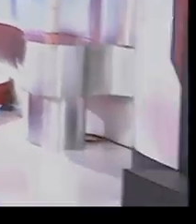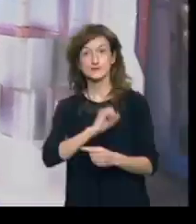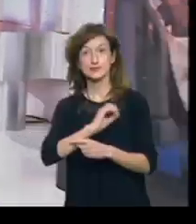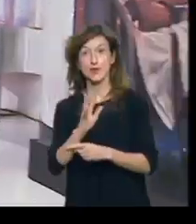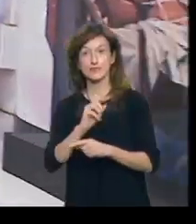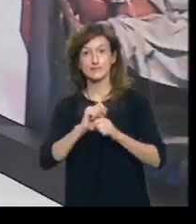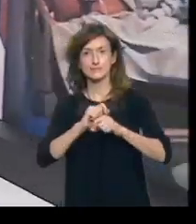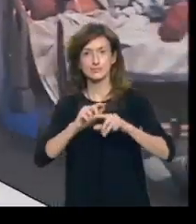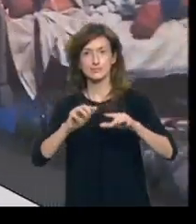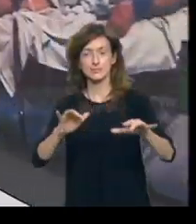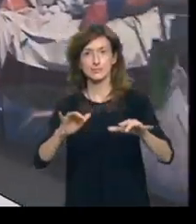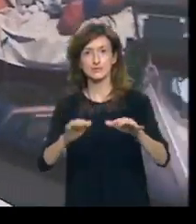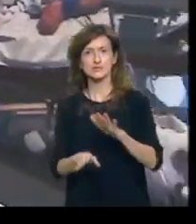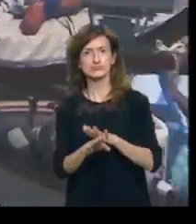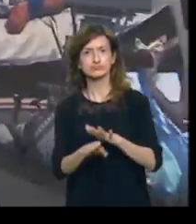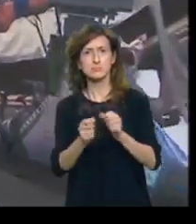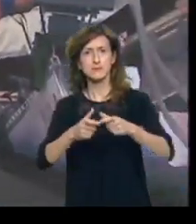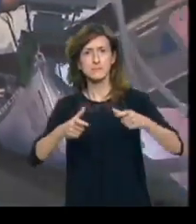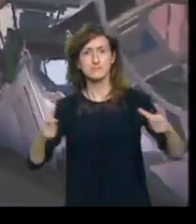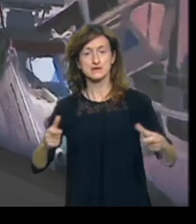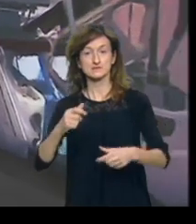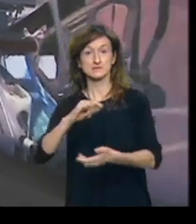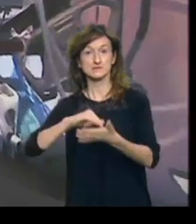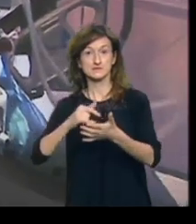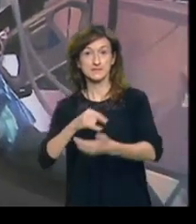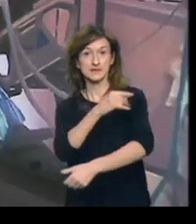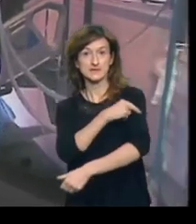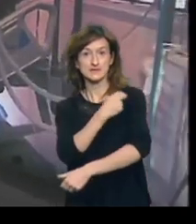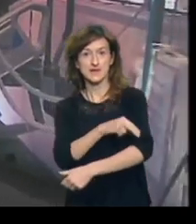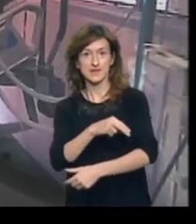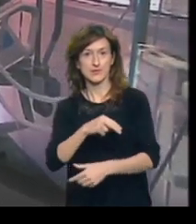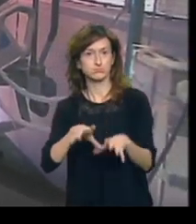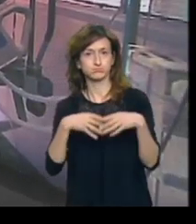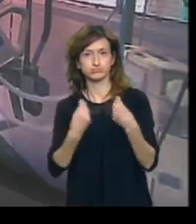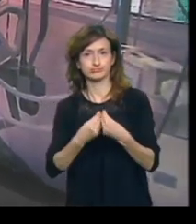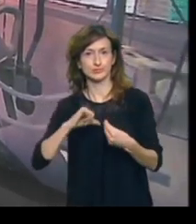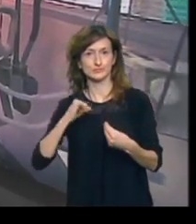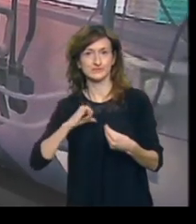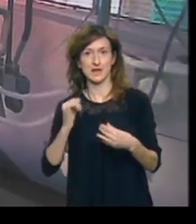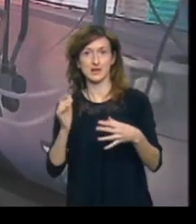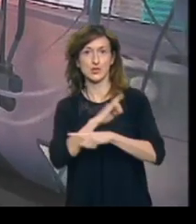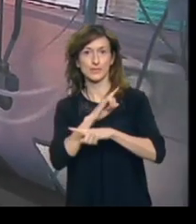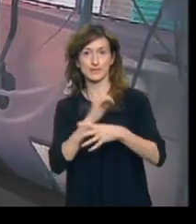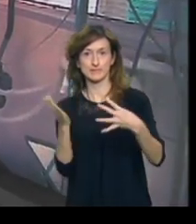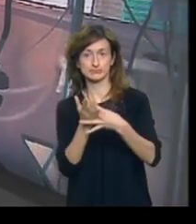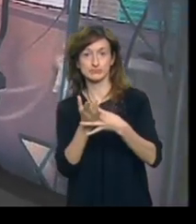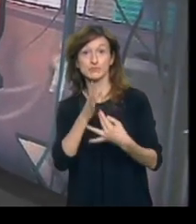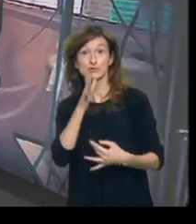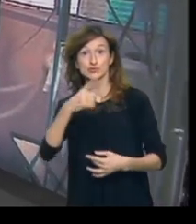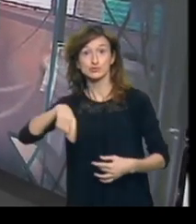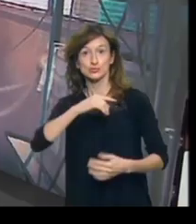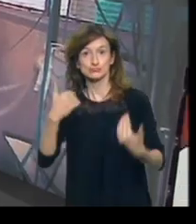Si los contagios siguen al mismo ritmo, el sistema sanitario colapsará a mediados de noviembre. Es también nuestra